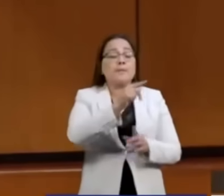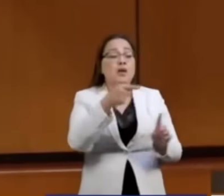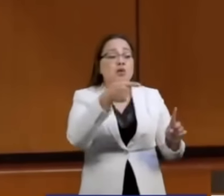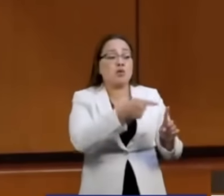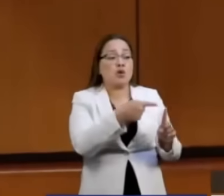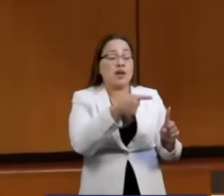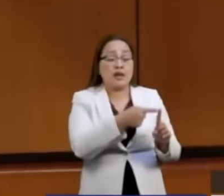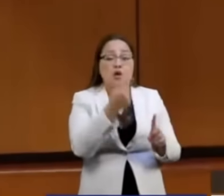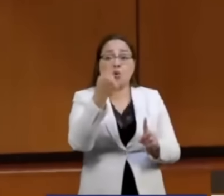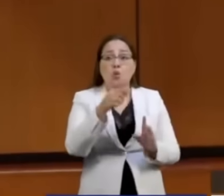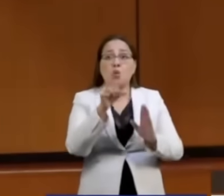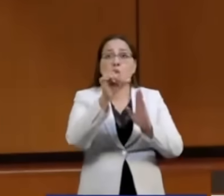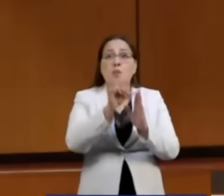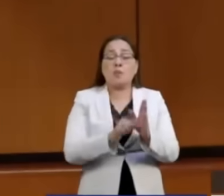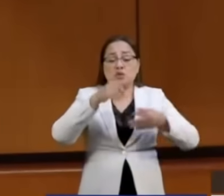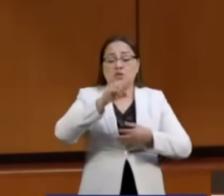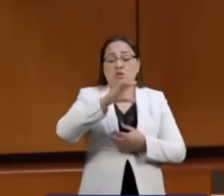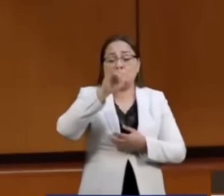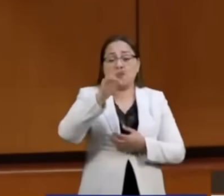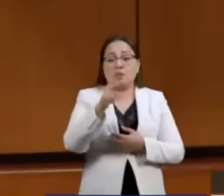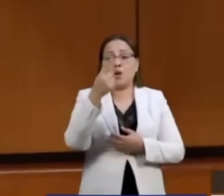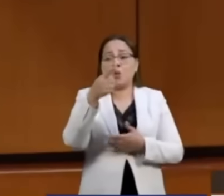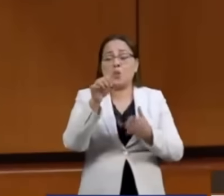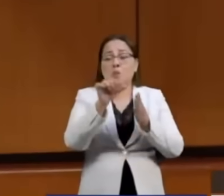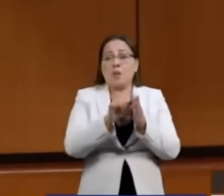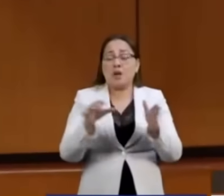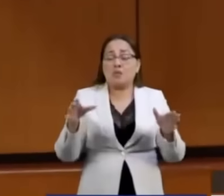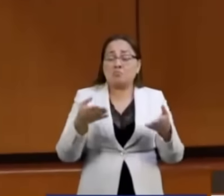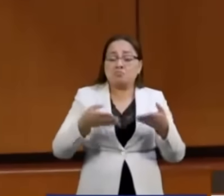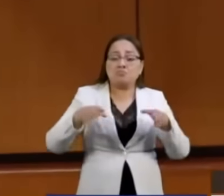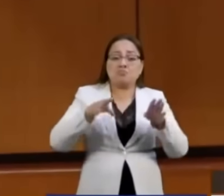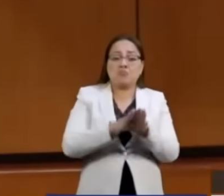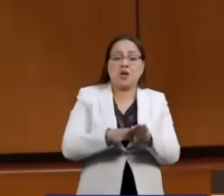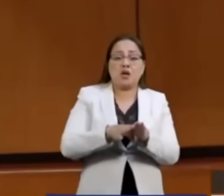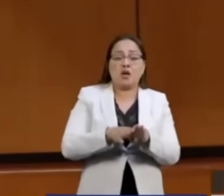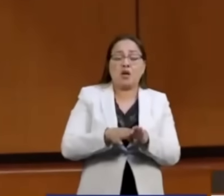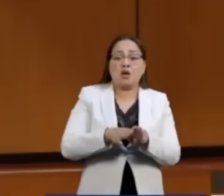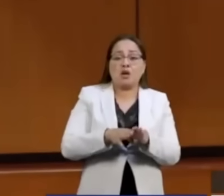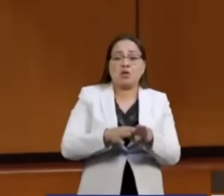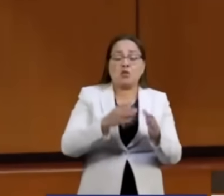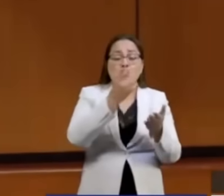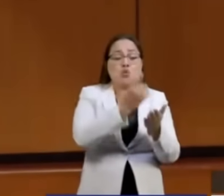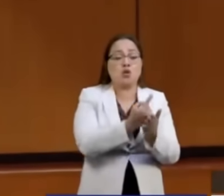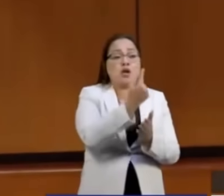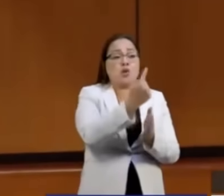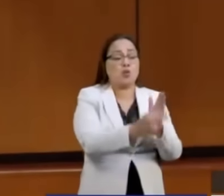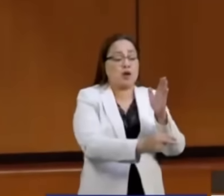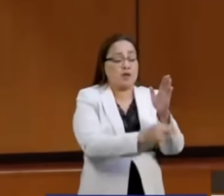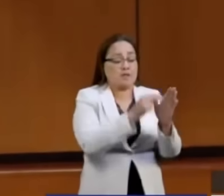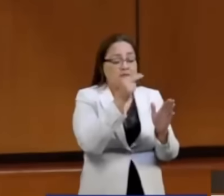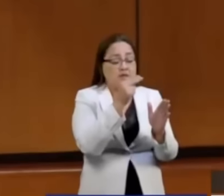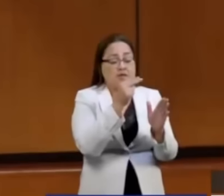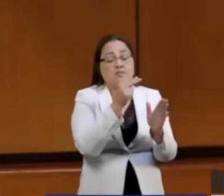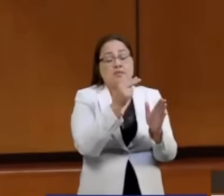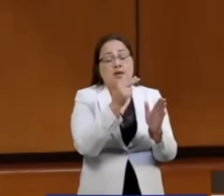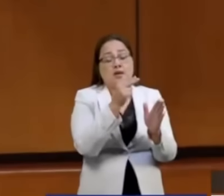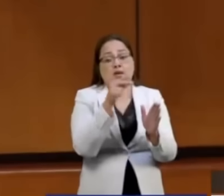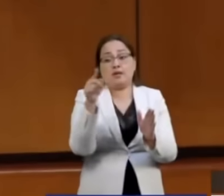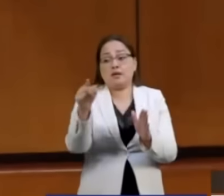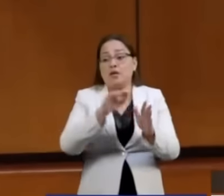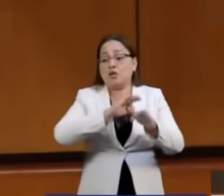un mes y de un plumazo quitó a todos los ministros, eso sí, los mandó con una jugosa